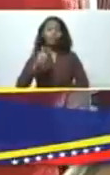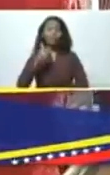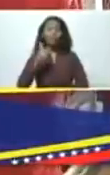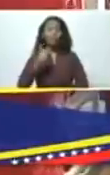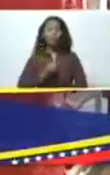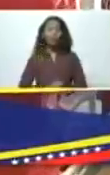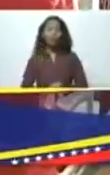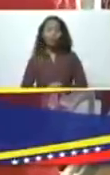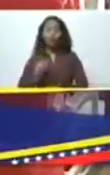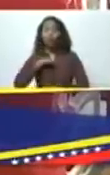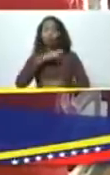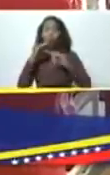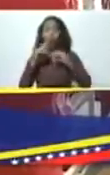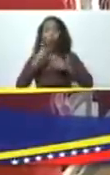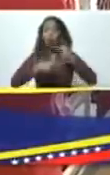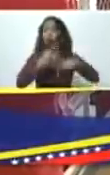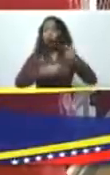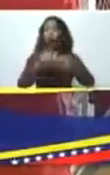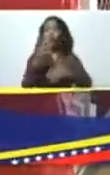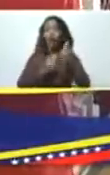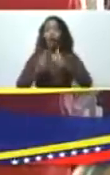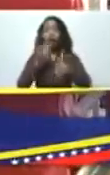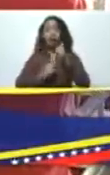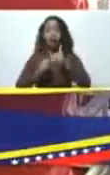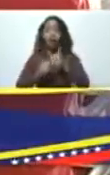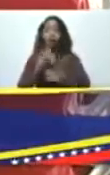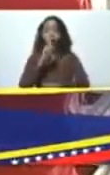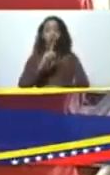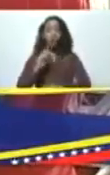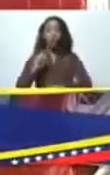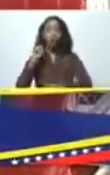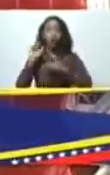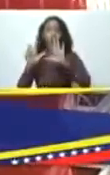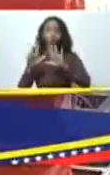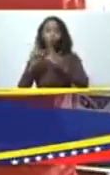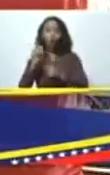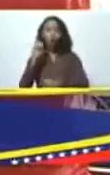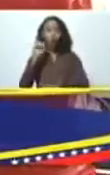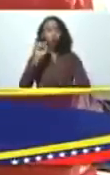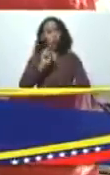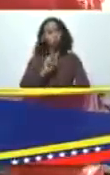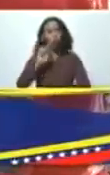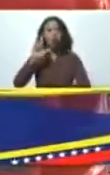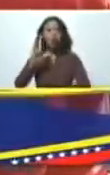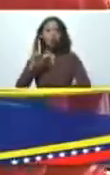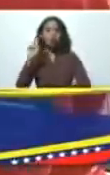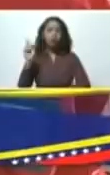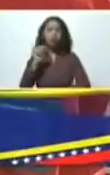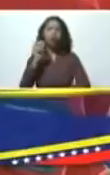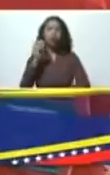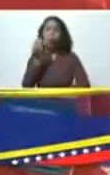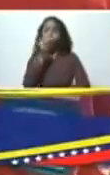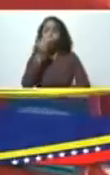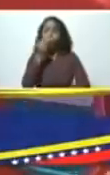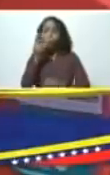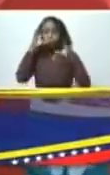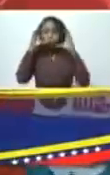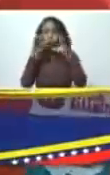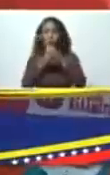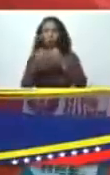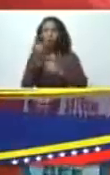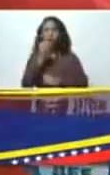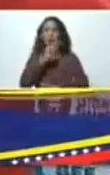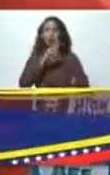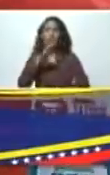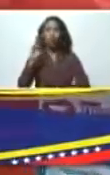Muy eficiente, presidente. Estamos hablando de producciones de leche de 1.8 a 2 litros, pero se comen 250 gramos de concentrado. Imagina. ¿No? Y